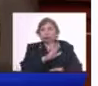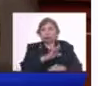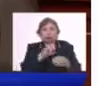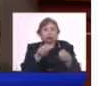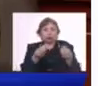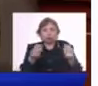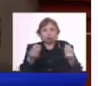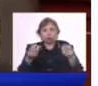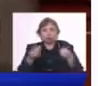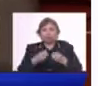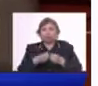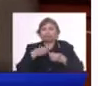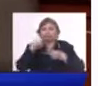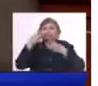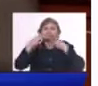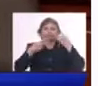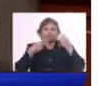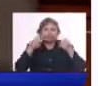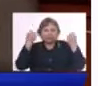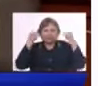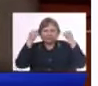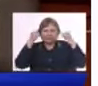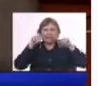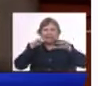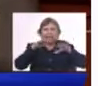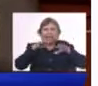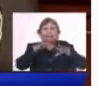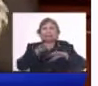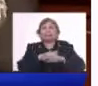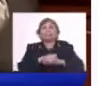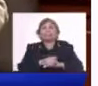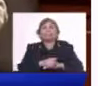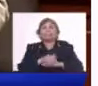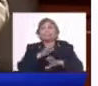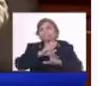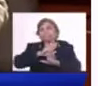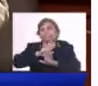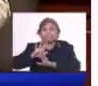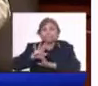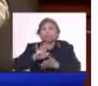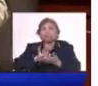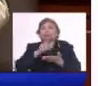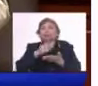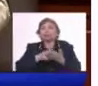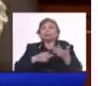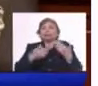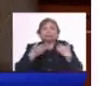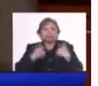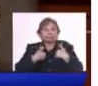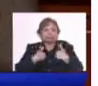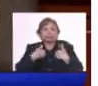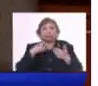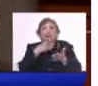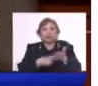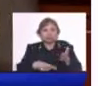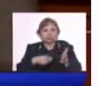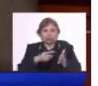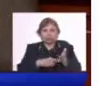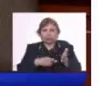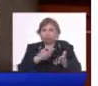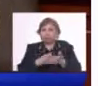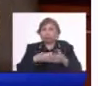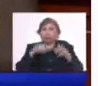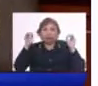mayoría, expresando su protesta, dejando de lado lo que realmente también tenemos que cuestionar: